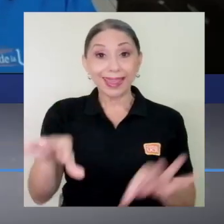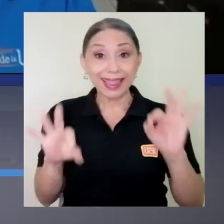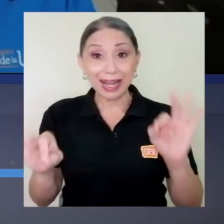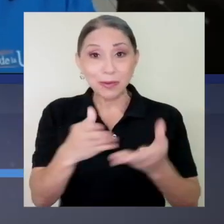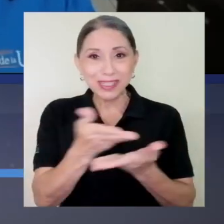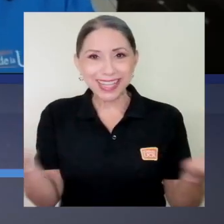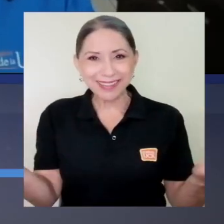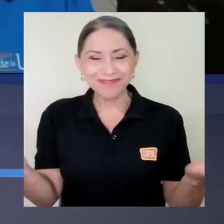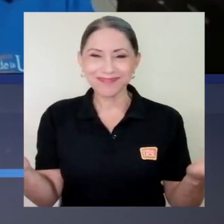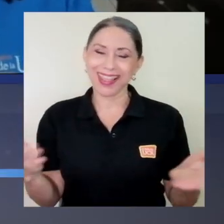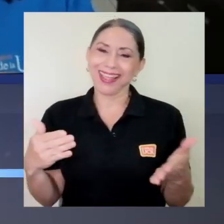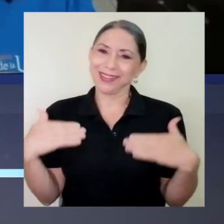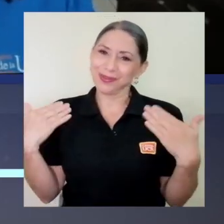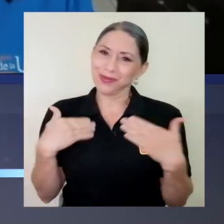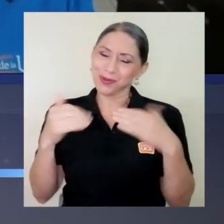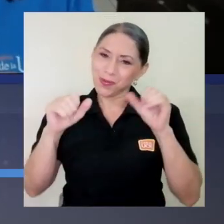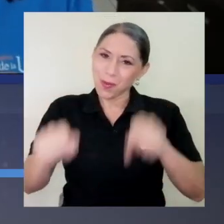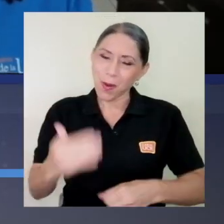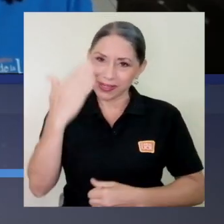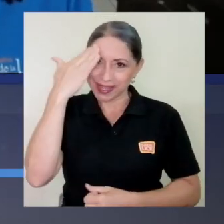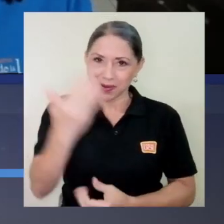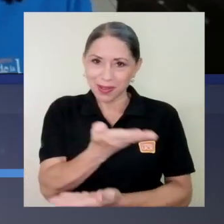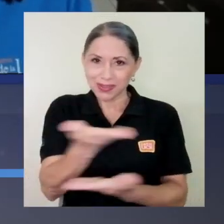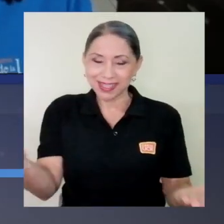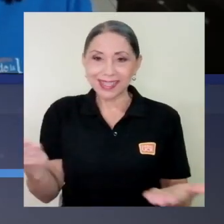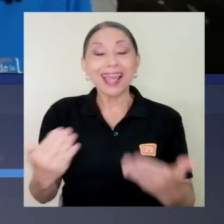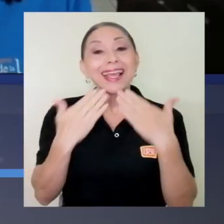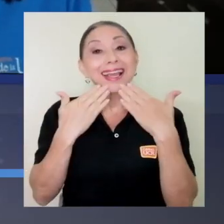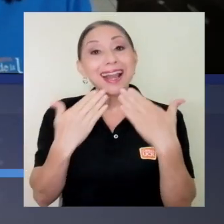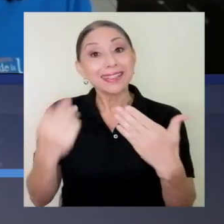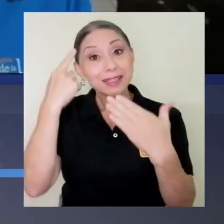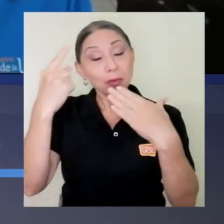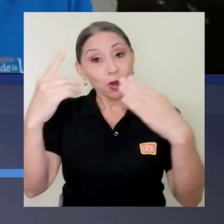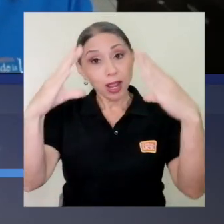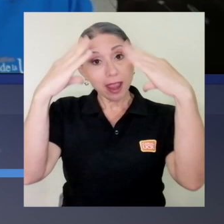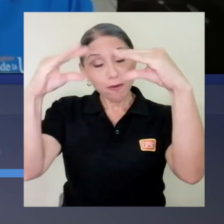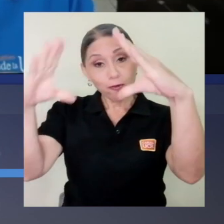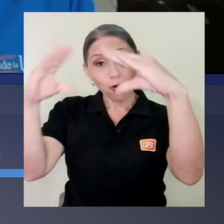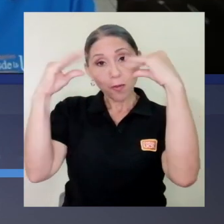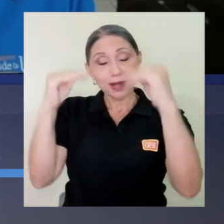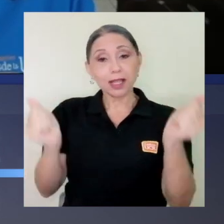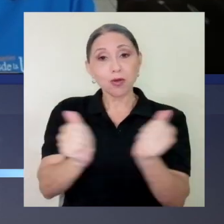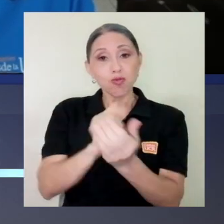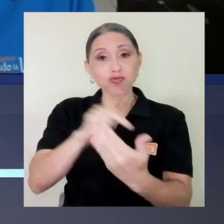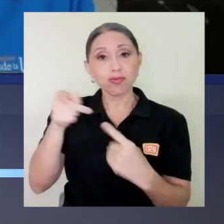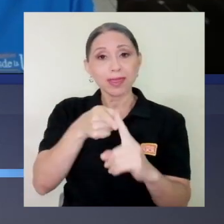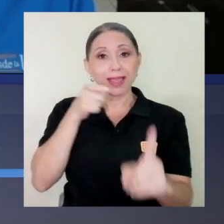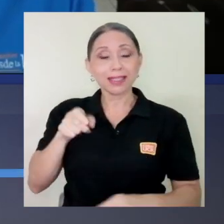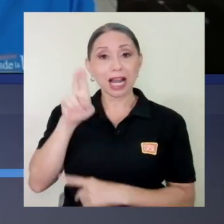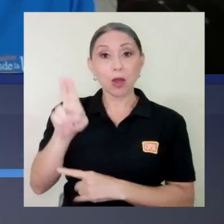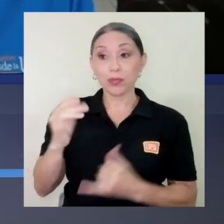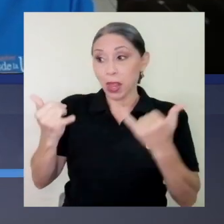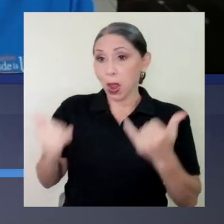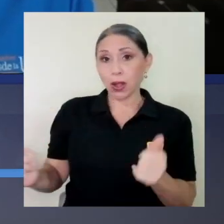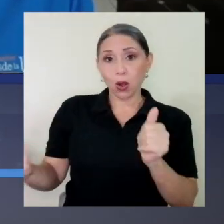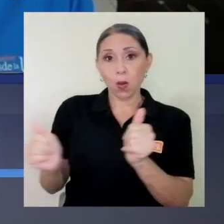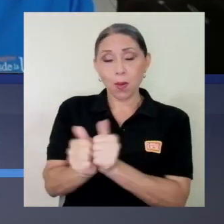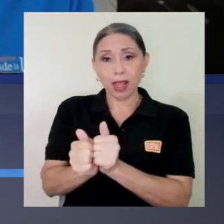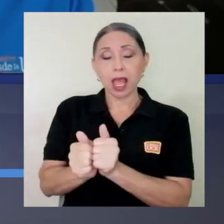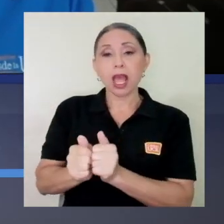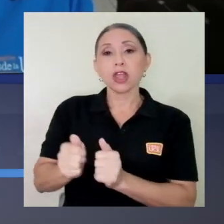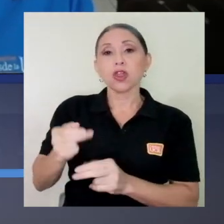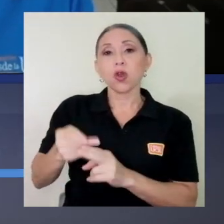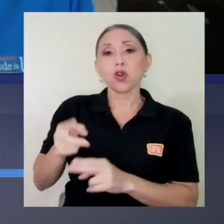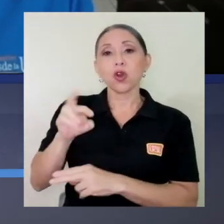¿Qué tal? ¿Cómo están? Es un gusto poder saludarles. Gracias por informarse con Desde la U. En este día me acompaña don